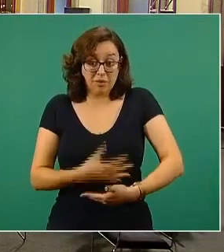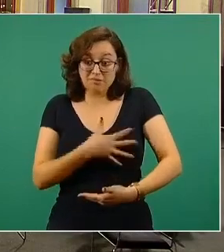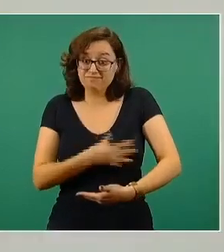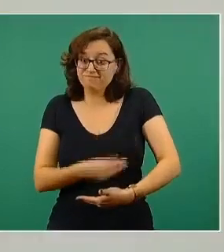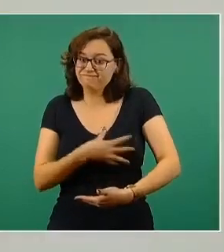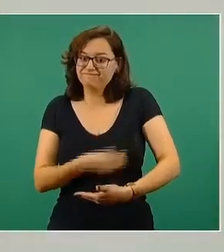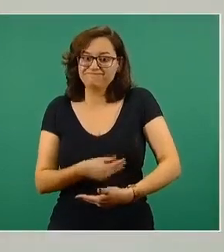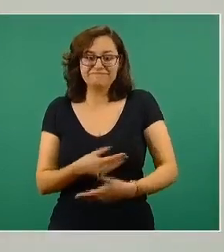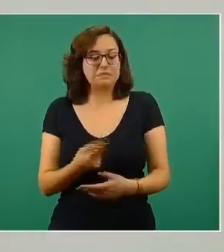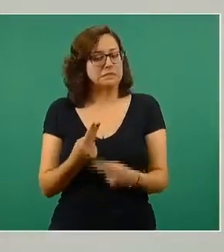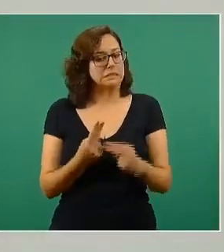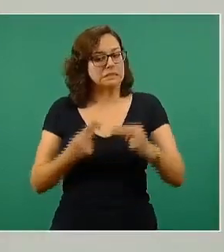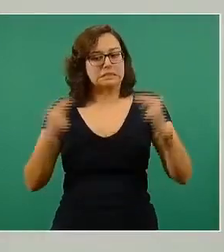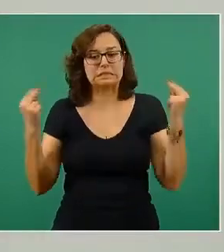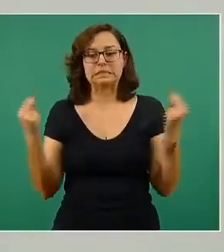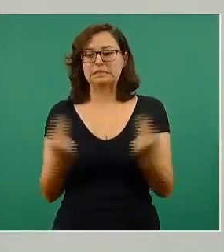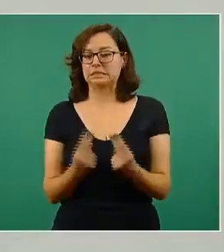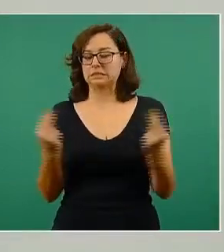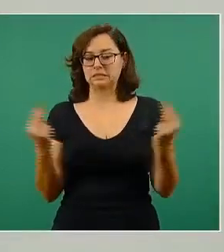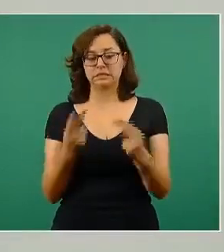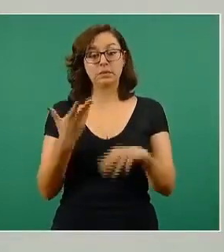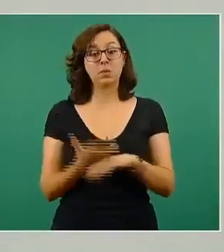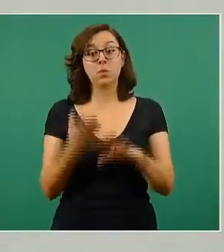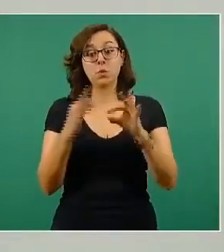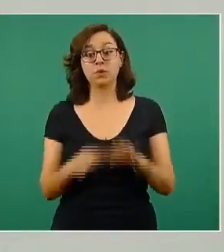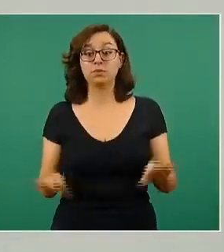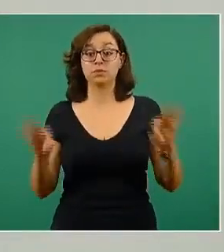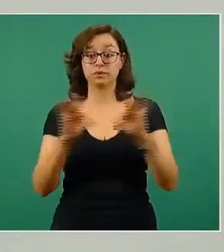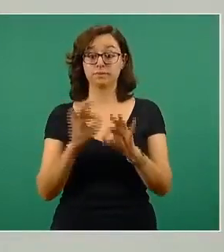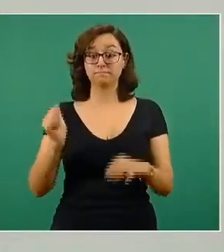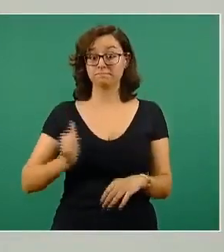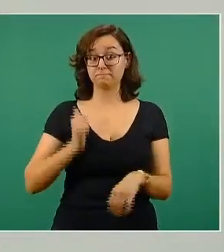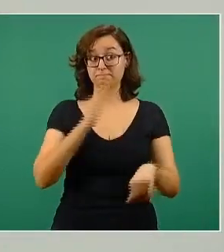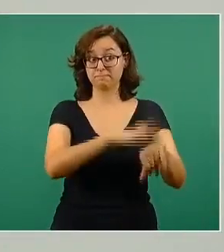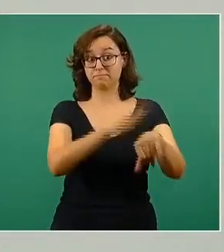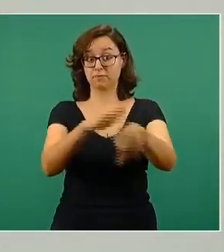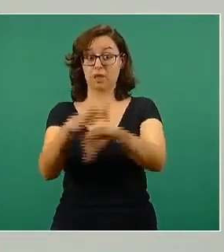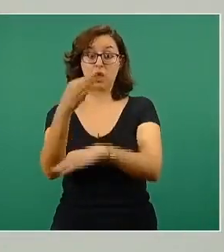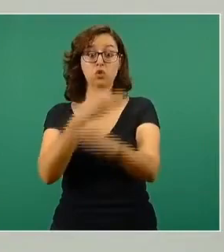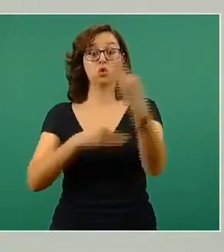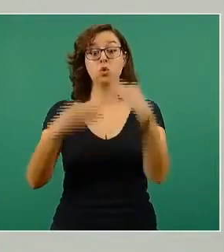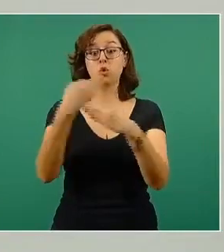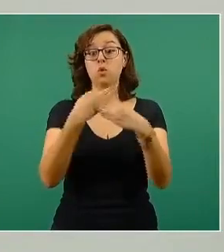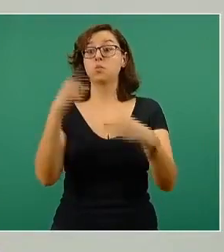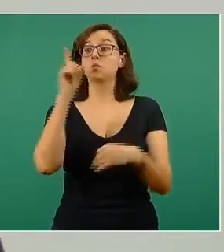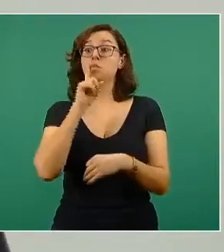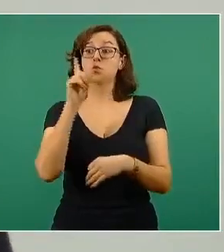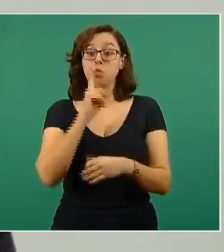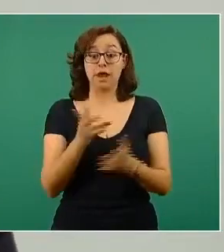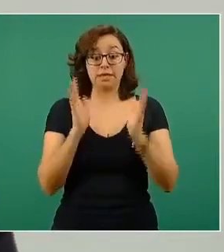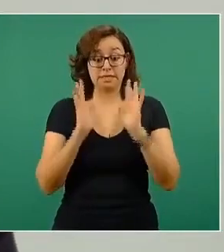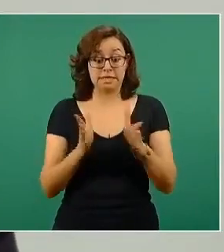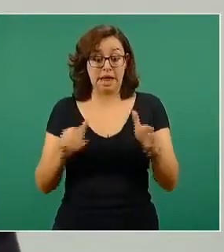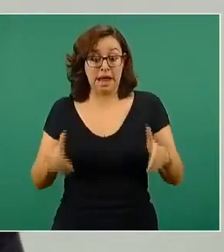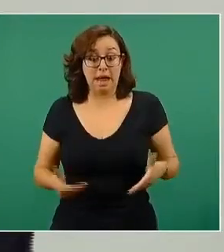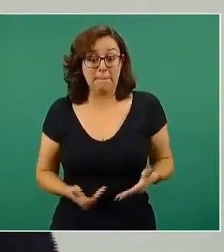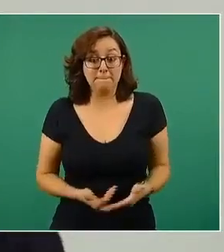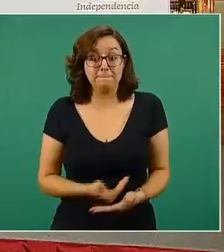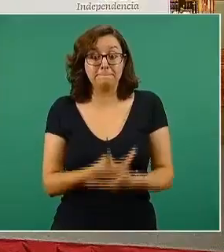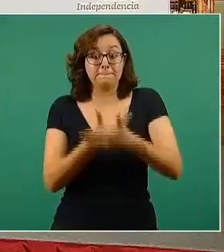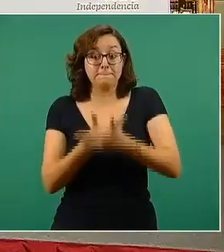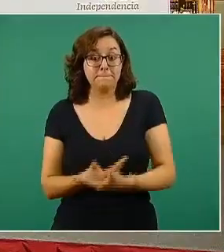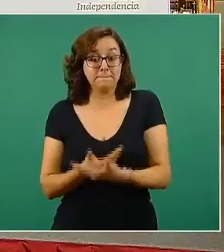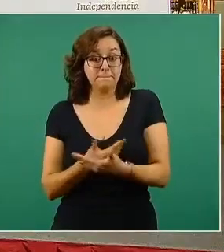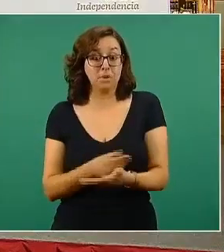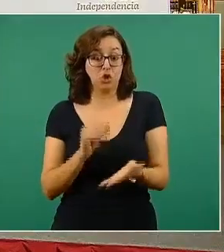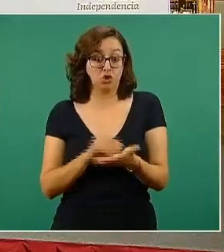eso que aprovechamos la pregunta para hacer el llamado a todas las nuevas mamás que tienen niños en edad en